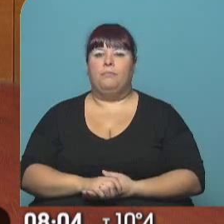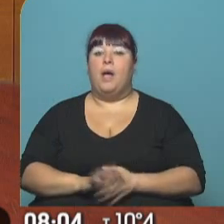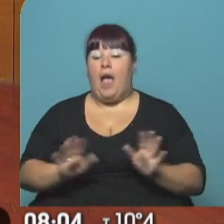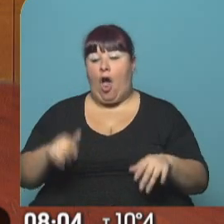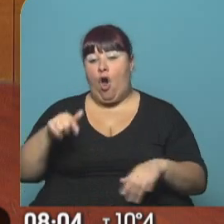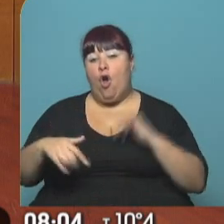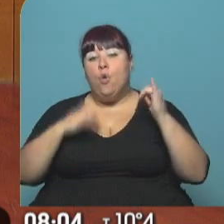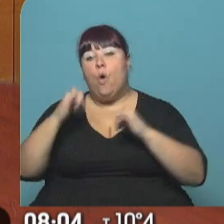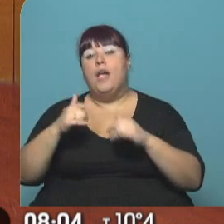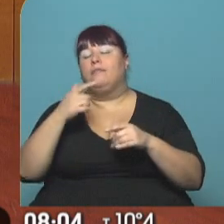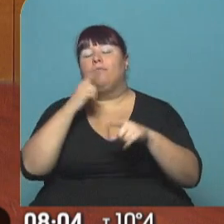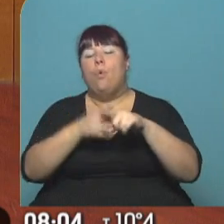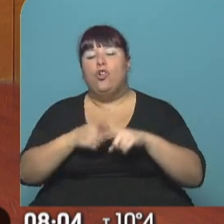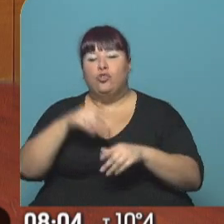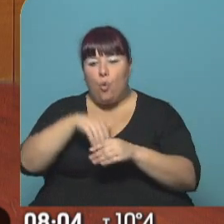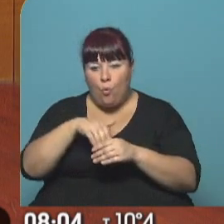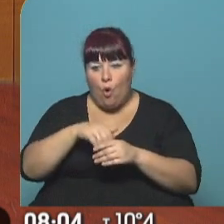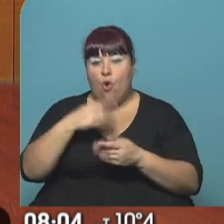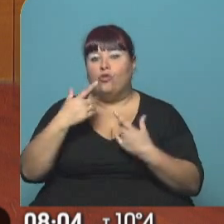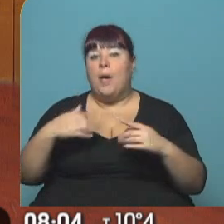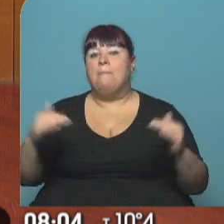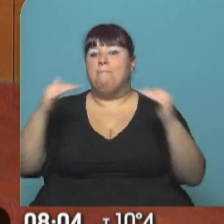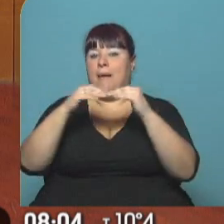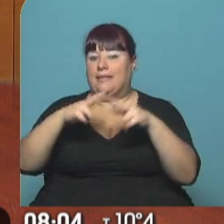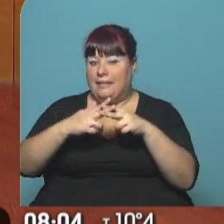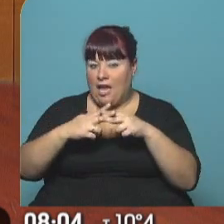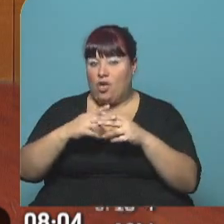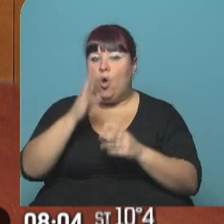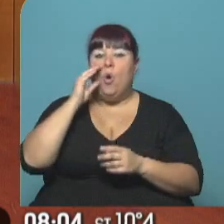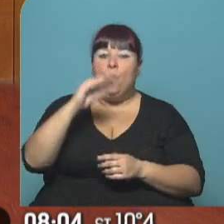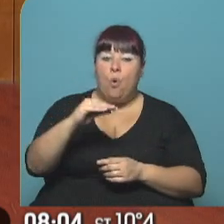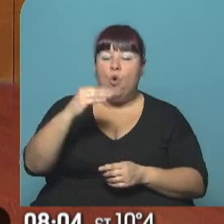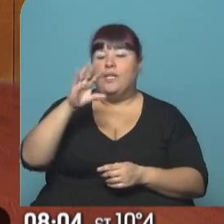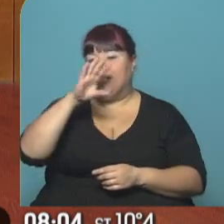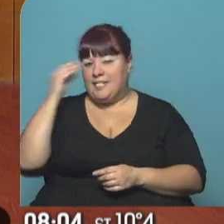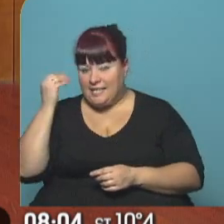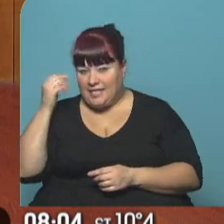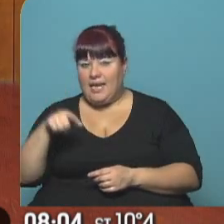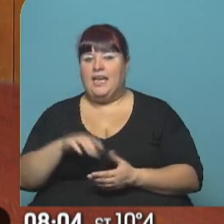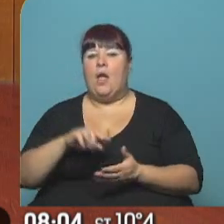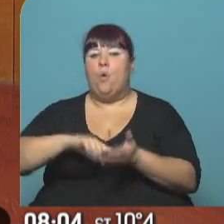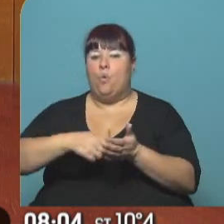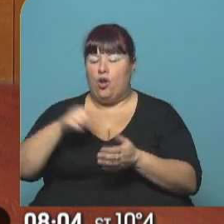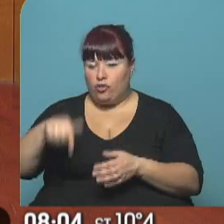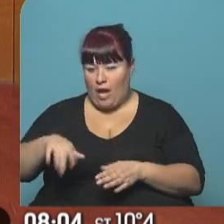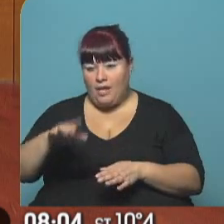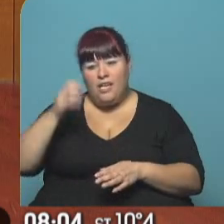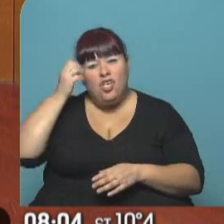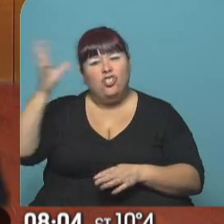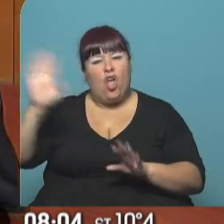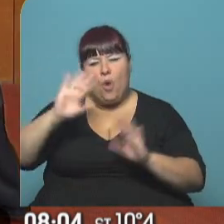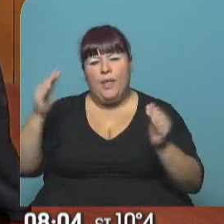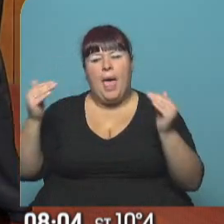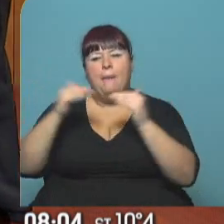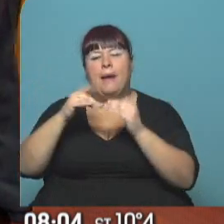Hoy estamos contando votos por este empate técnico que se observa entre Bullrich y Cristina Fernández de Kirchner en la provincia de Buenos Aires. Nos olvidábamos ya del